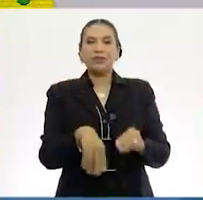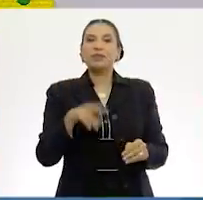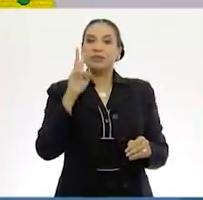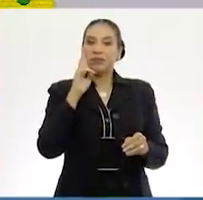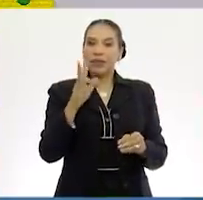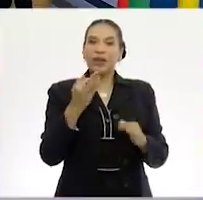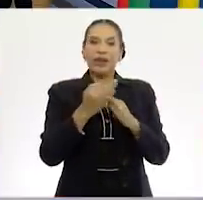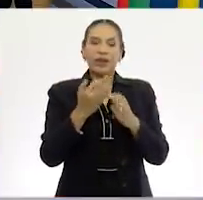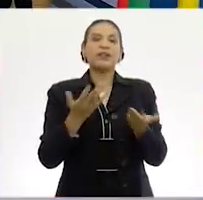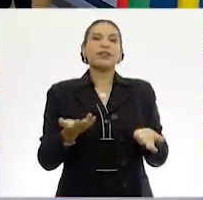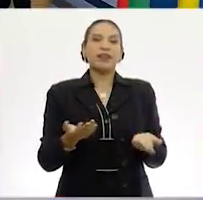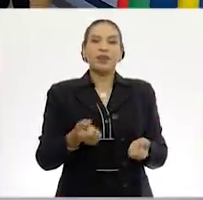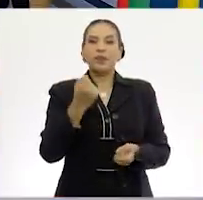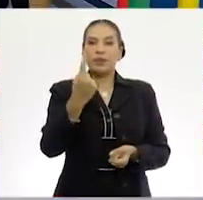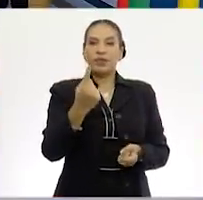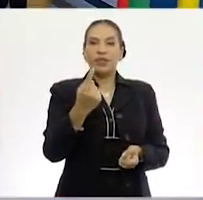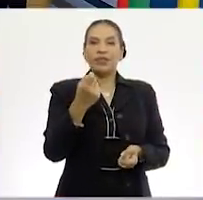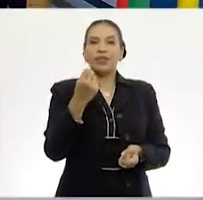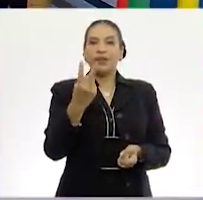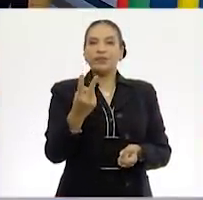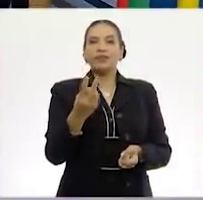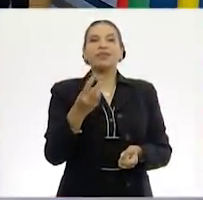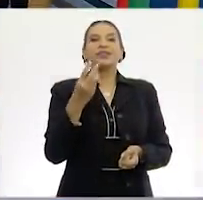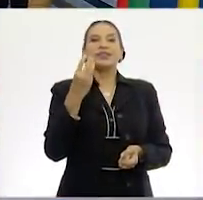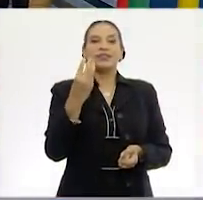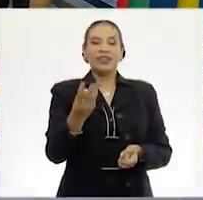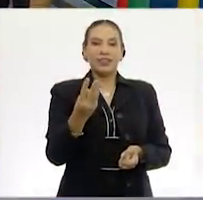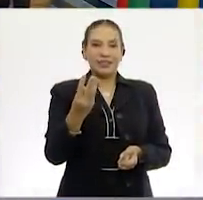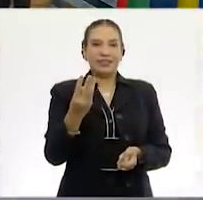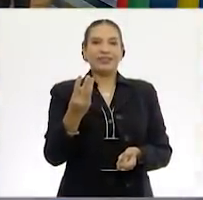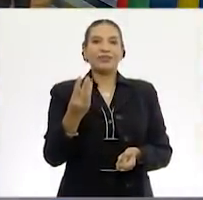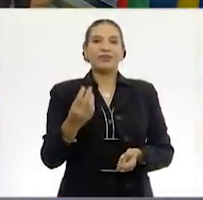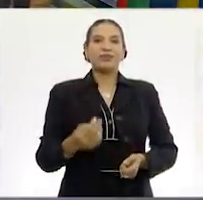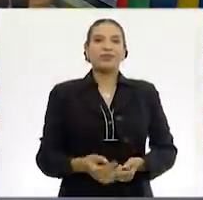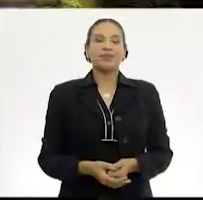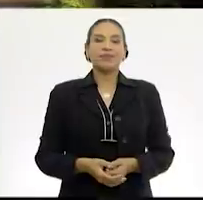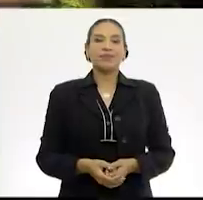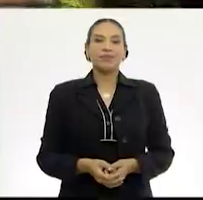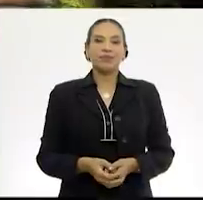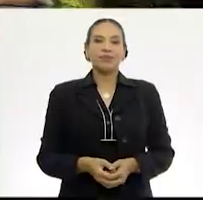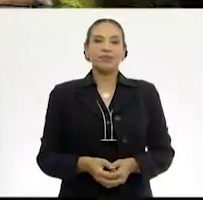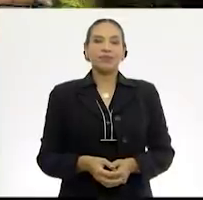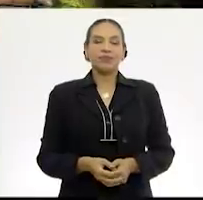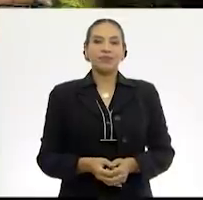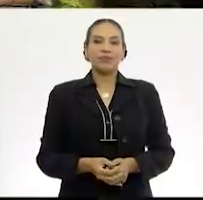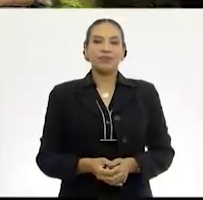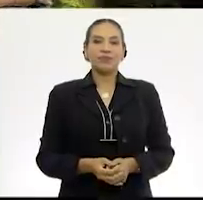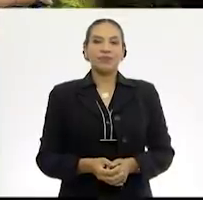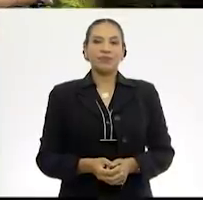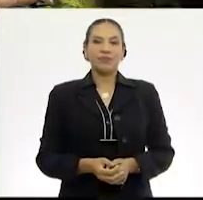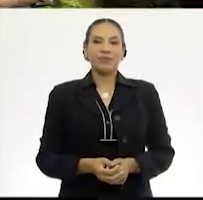vamos a contar hasta tres. Una, dos, tres.